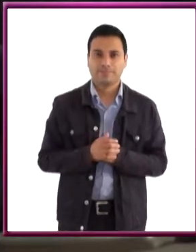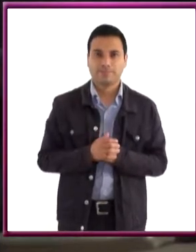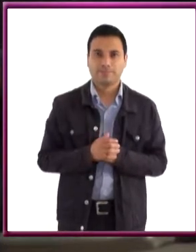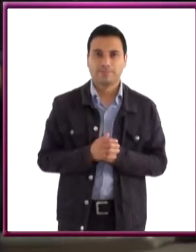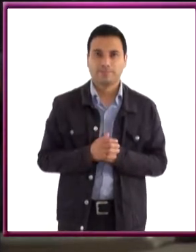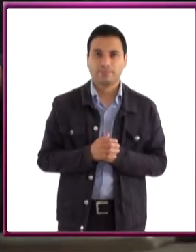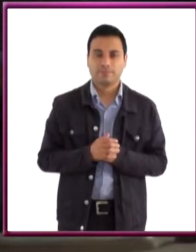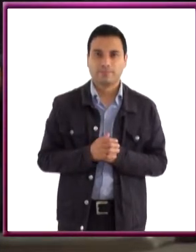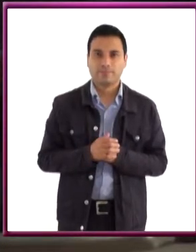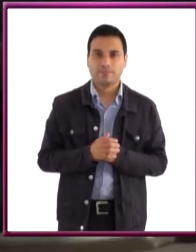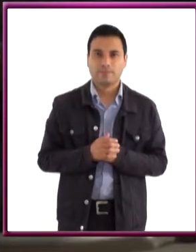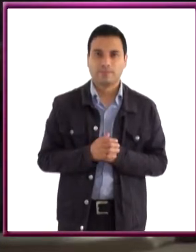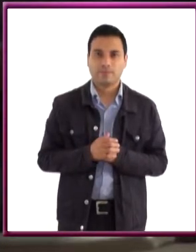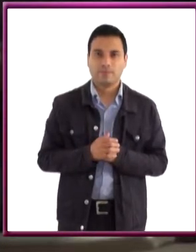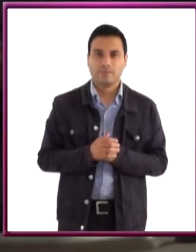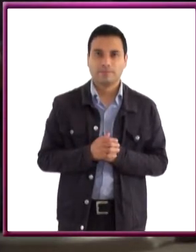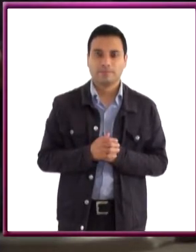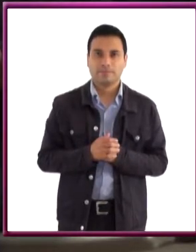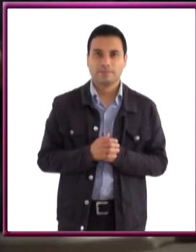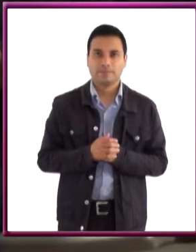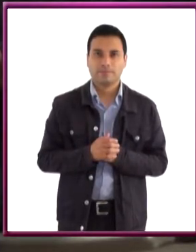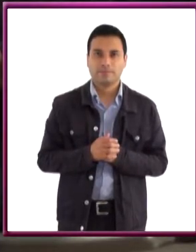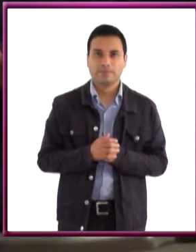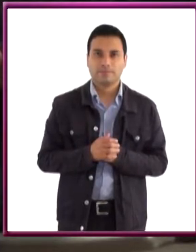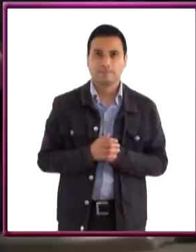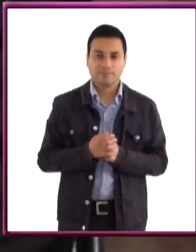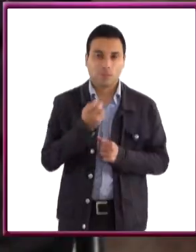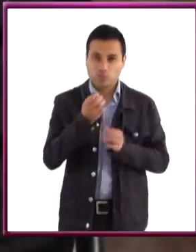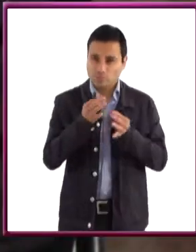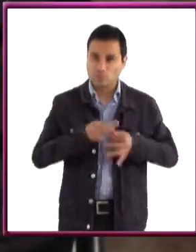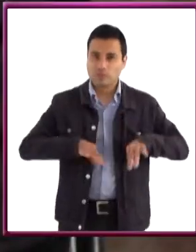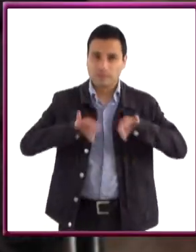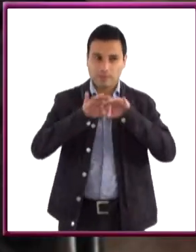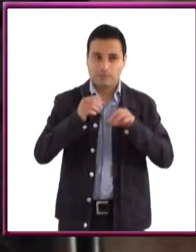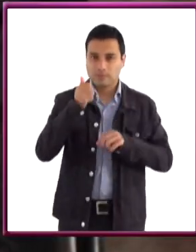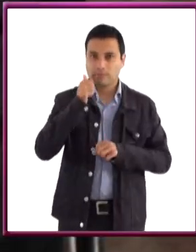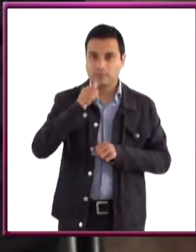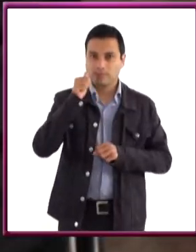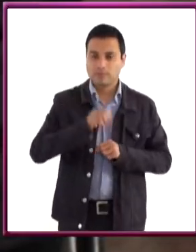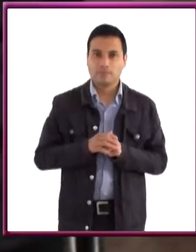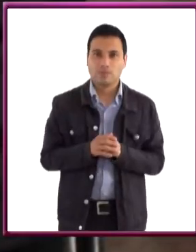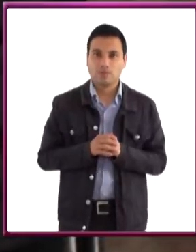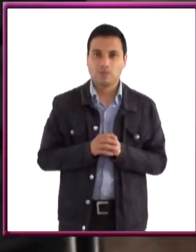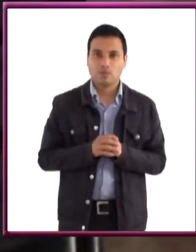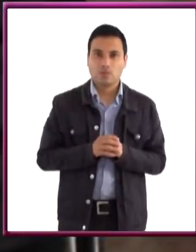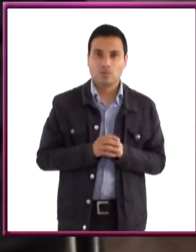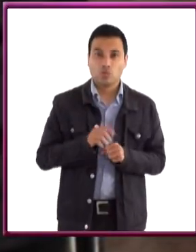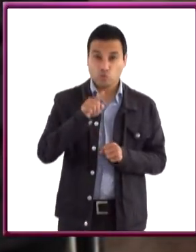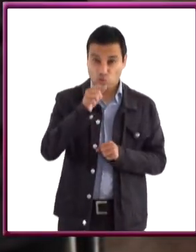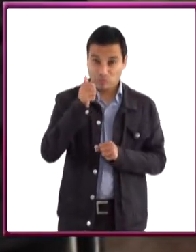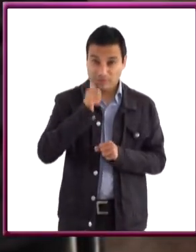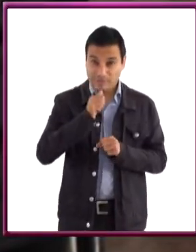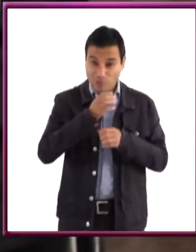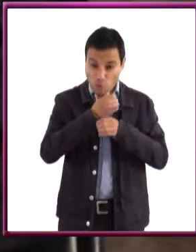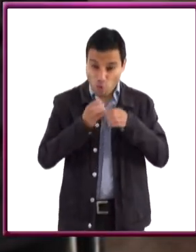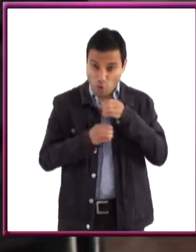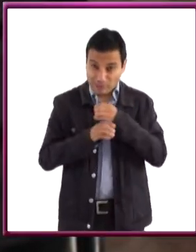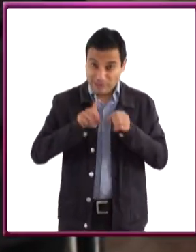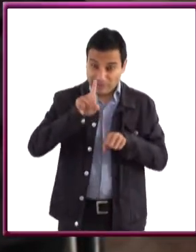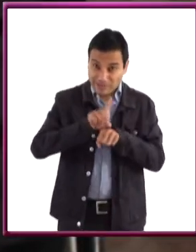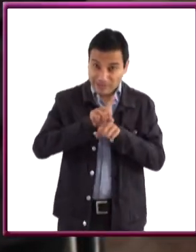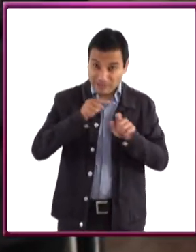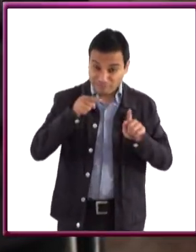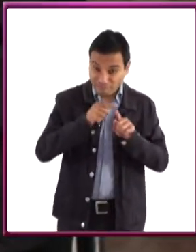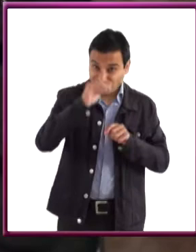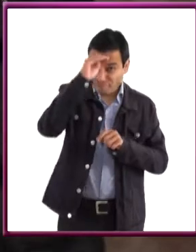los seres humanos respiramos alrededor de 20,000 veces al día. Pero ¿cuántas veces estás consciente de que respiras? Sí,